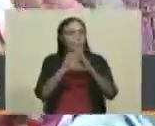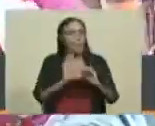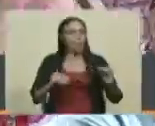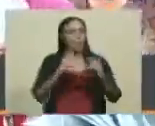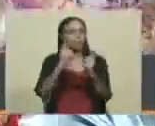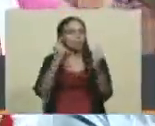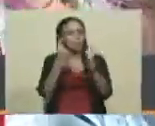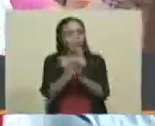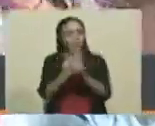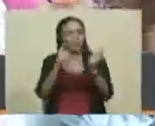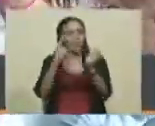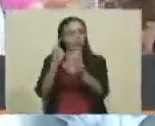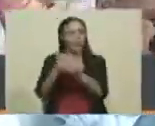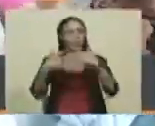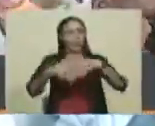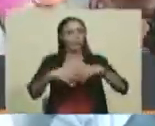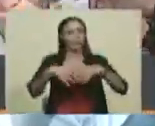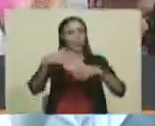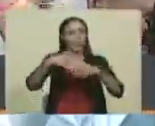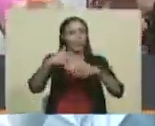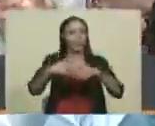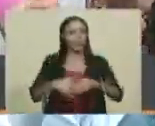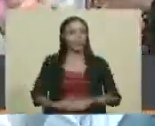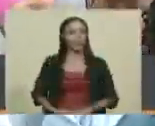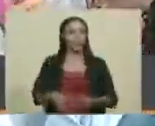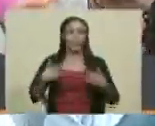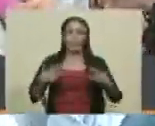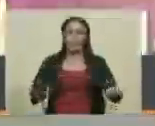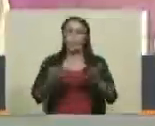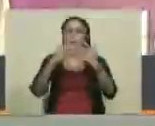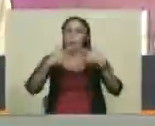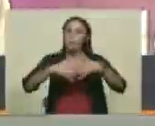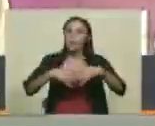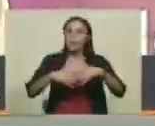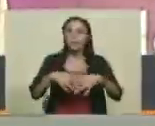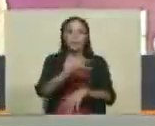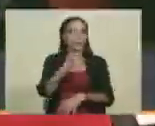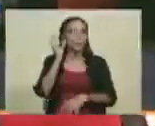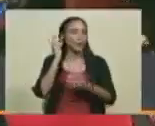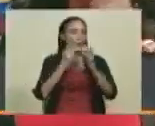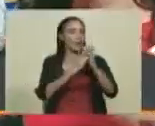recuperación de la industria petrolera. Una PDVSA feminista,